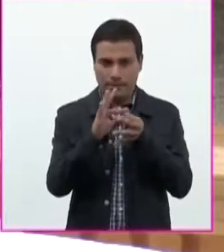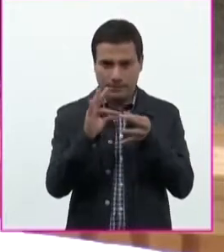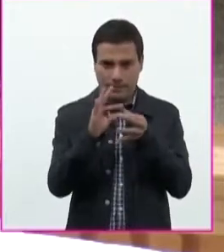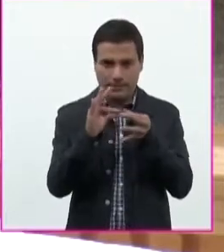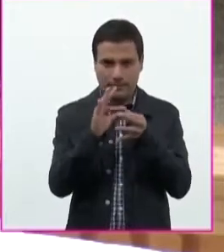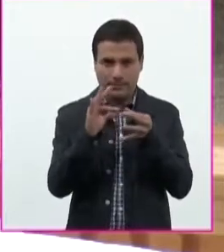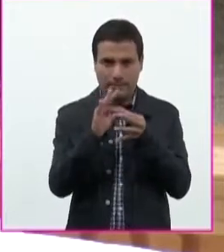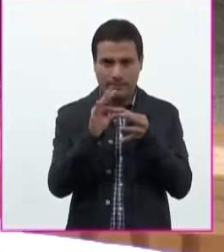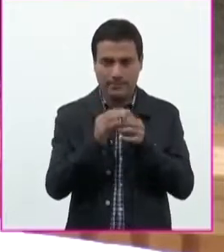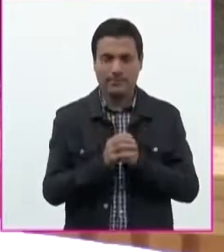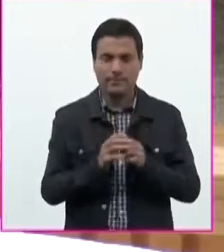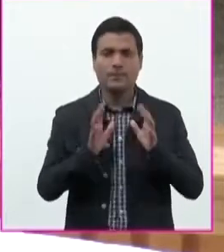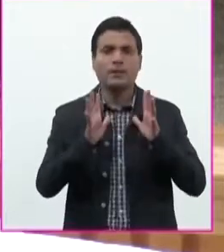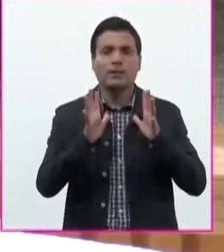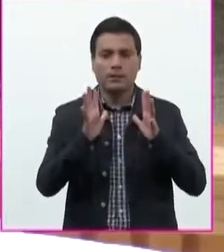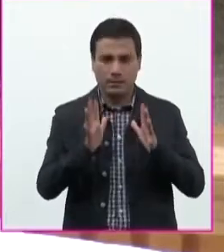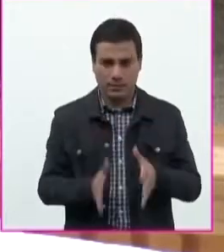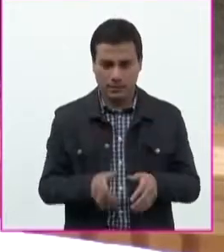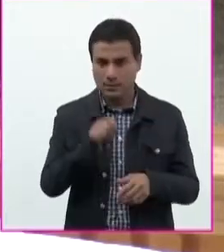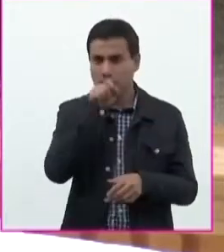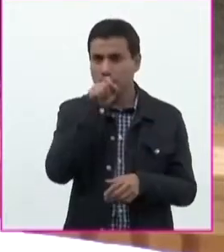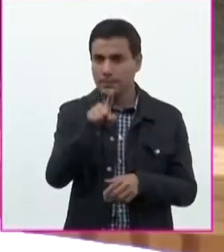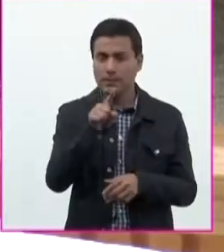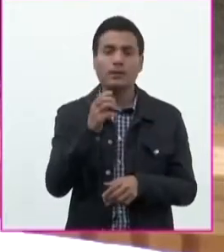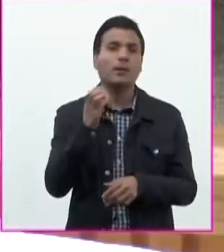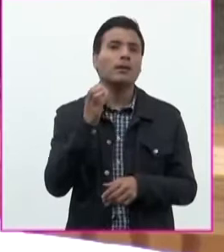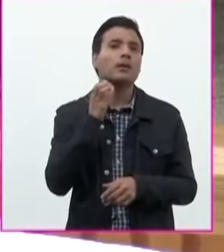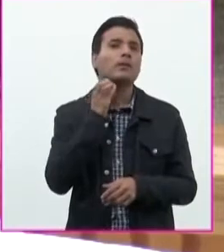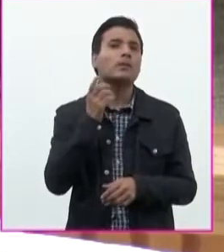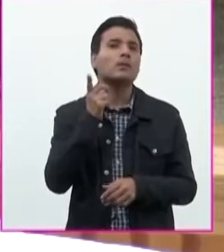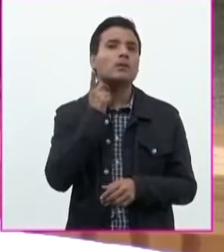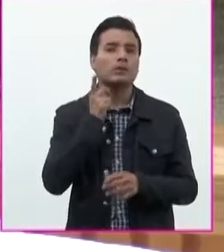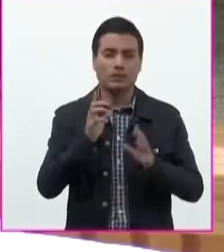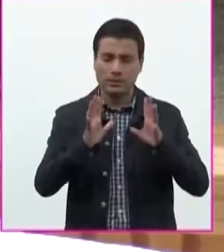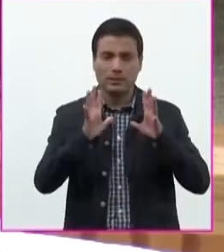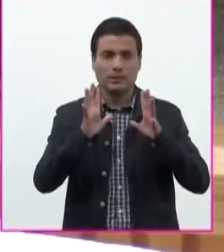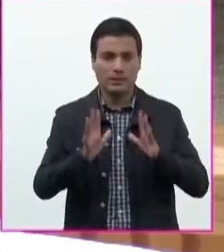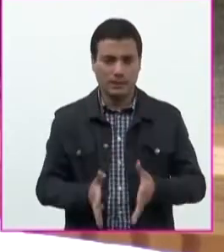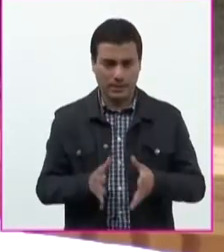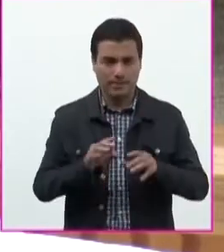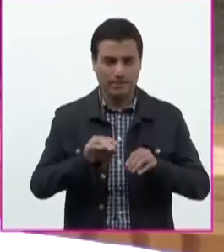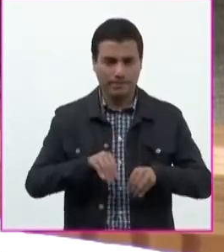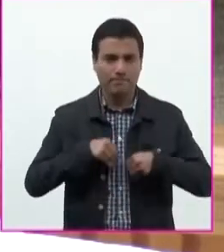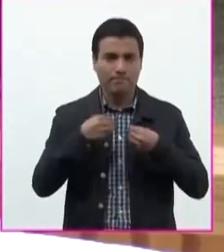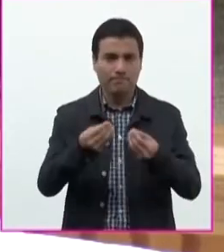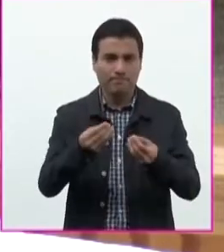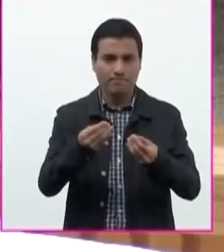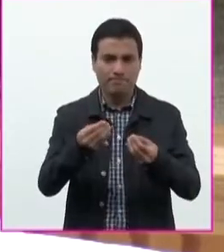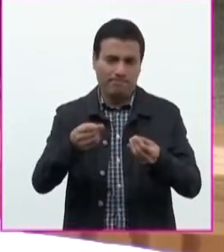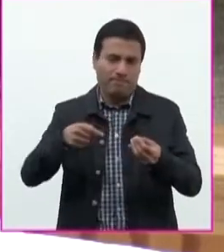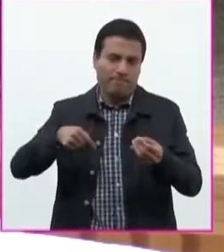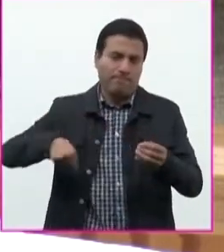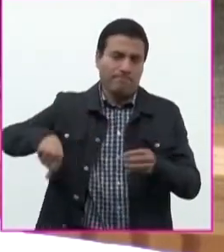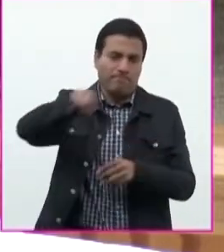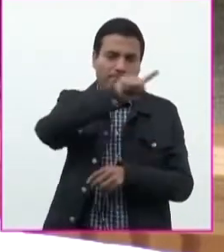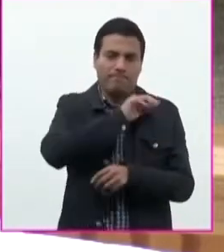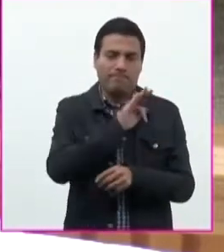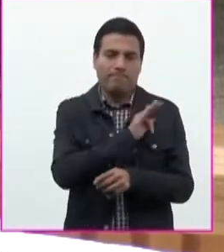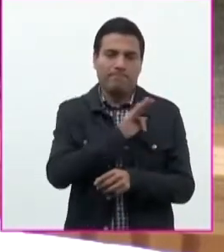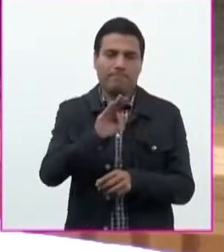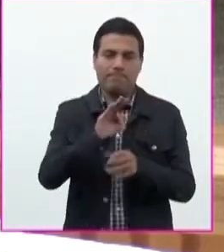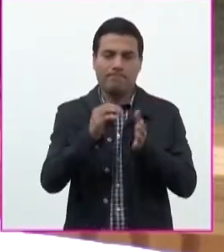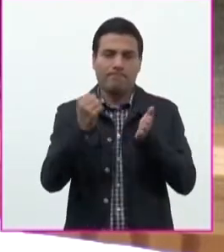presentamos además a la cámara diputados que indiscutiblemente tiene la atribución de aprobar